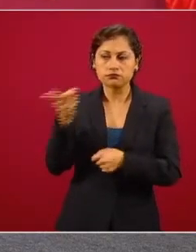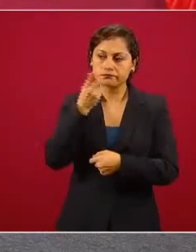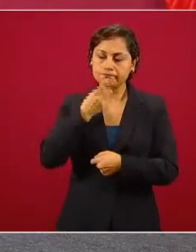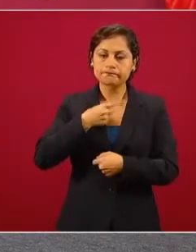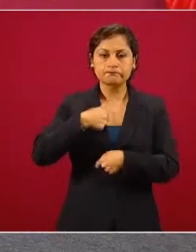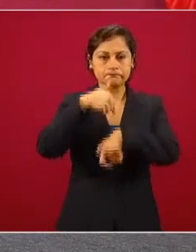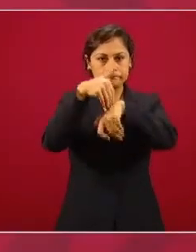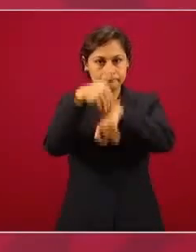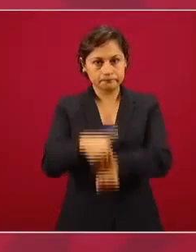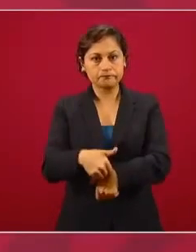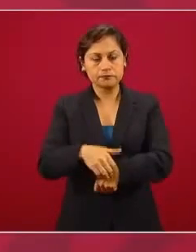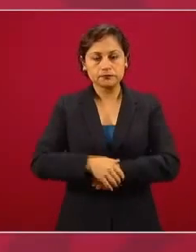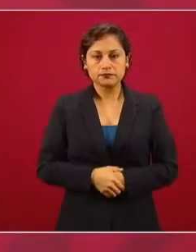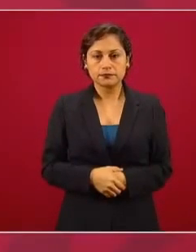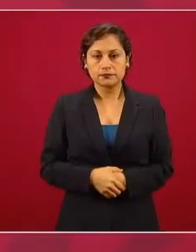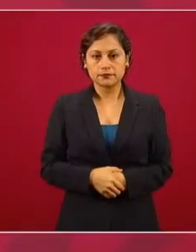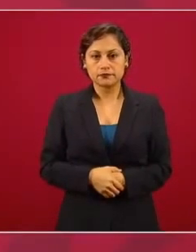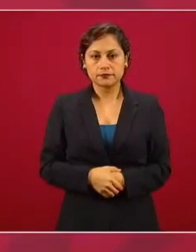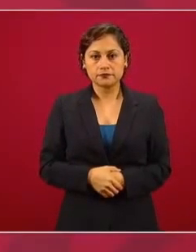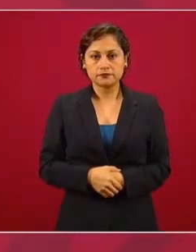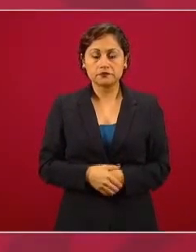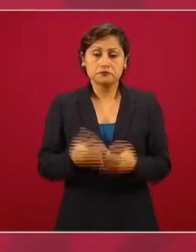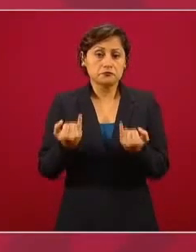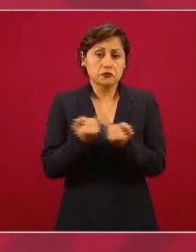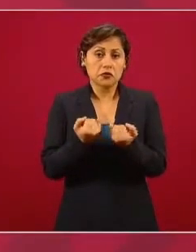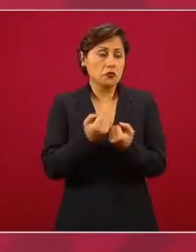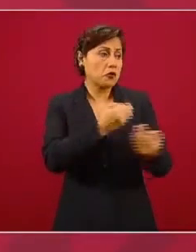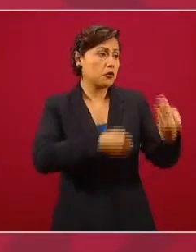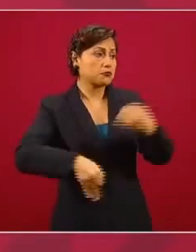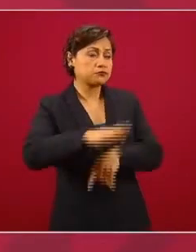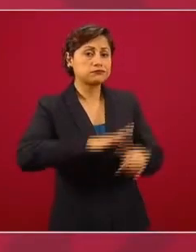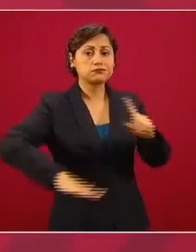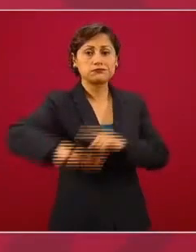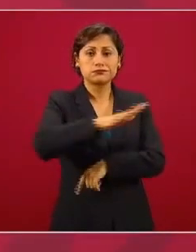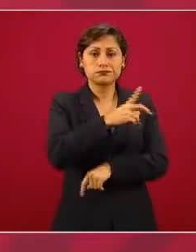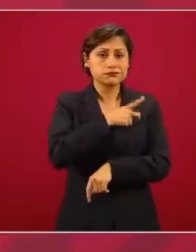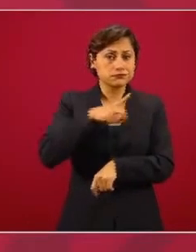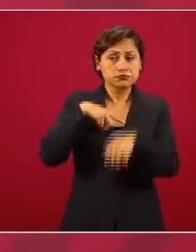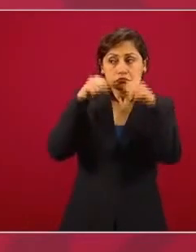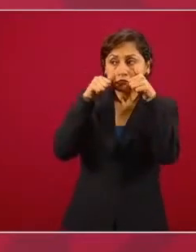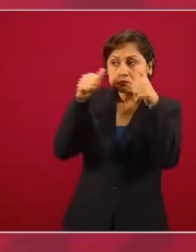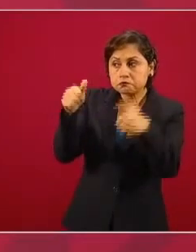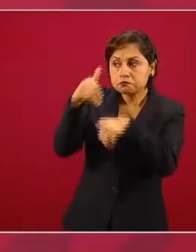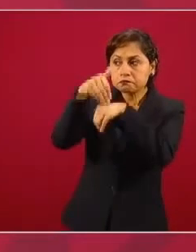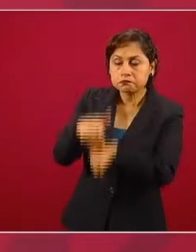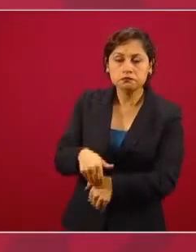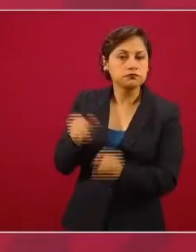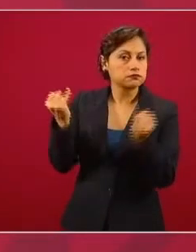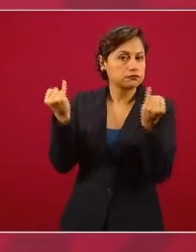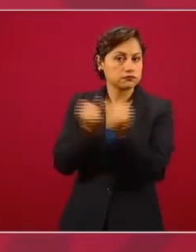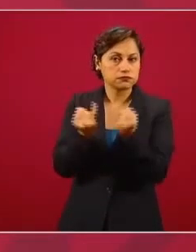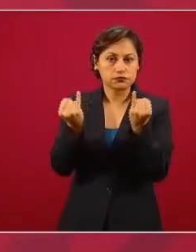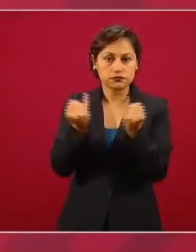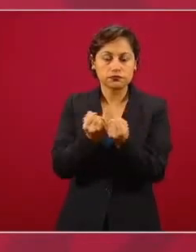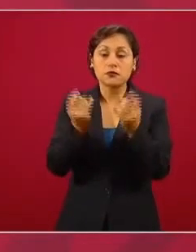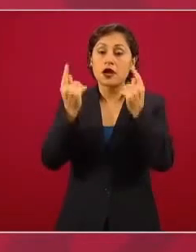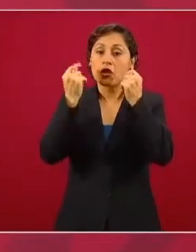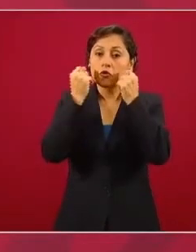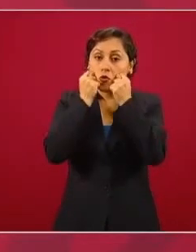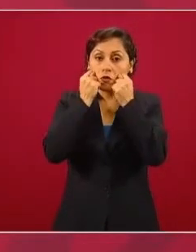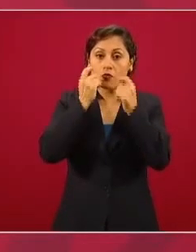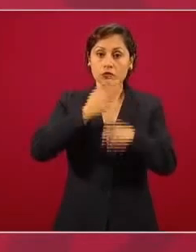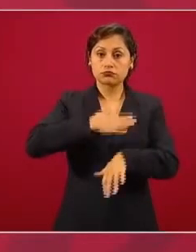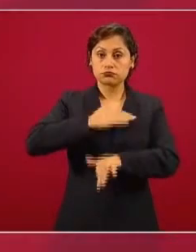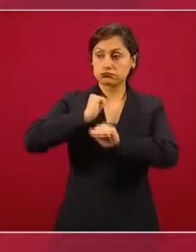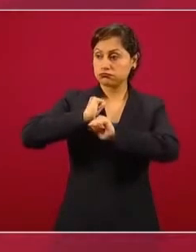que debemos de seguir todos, independientemente de nuestro cargo,